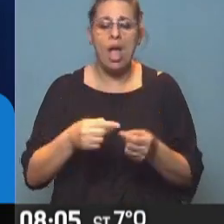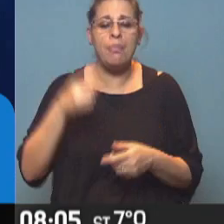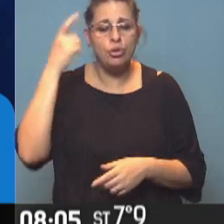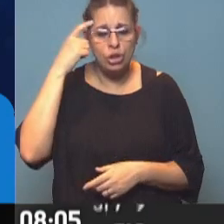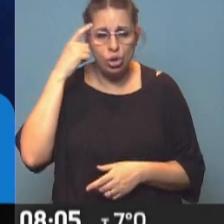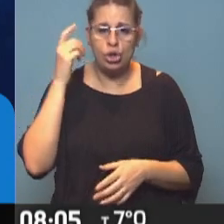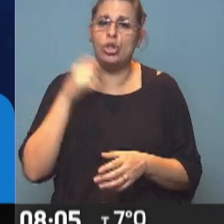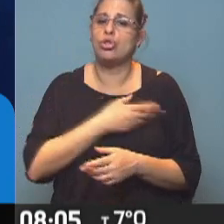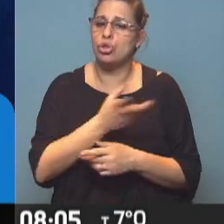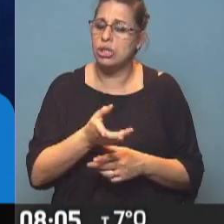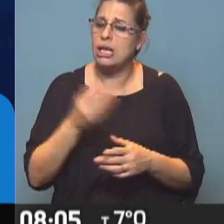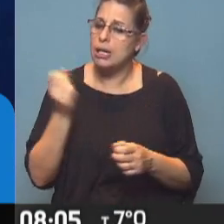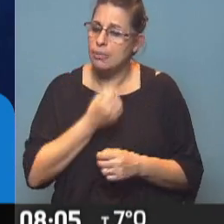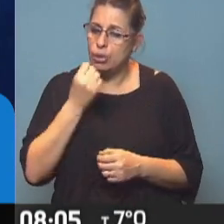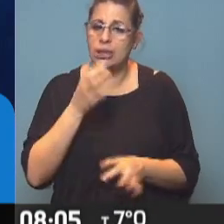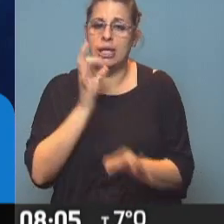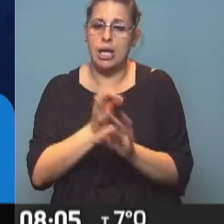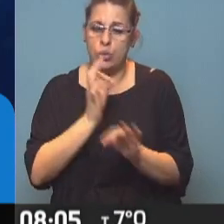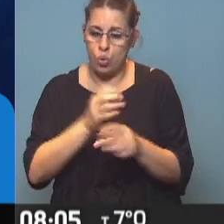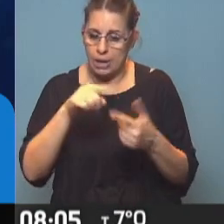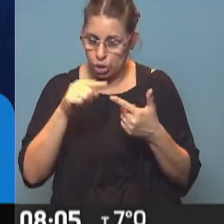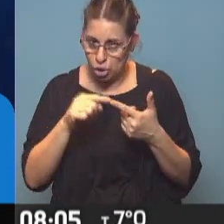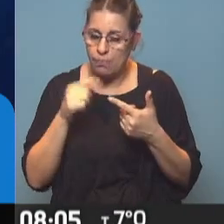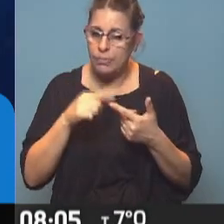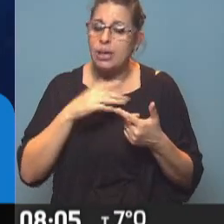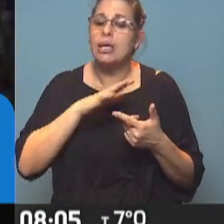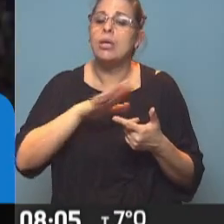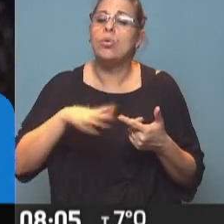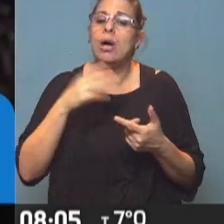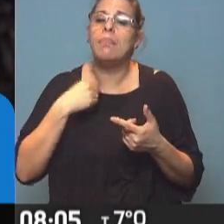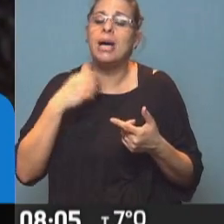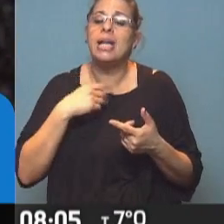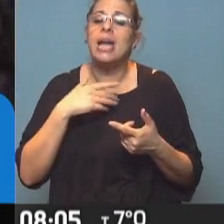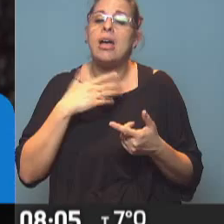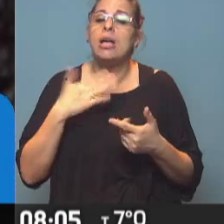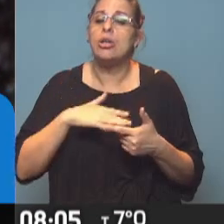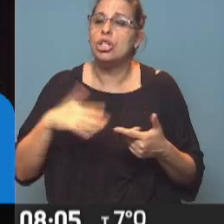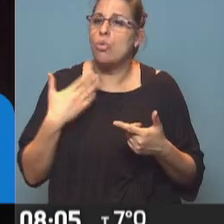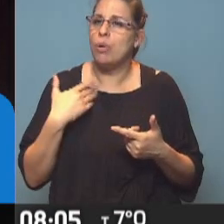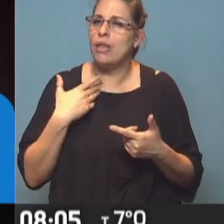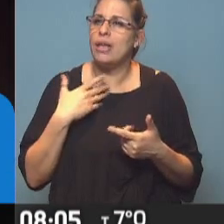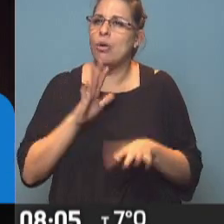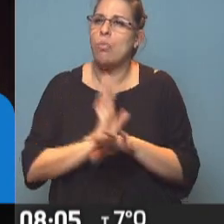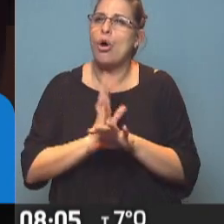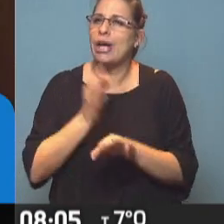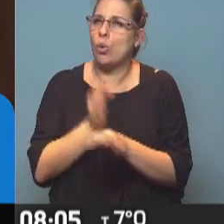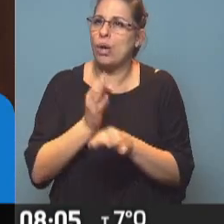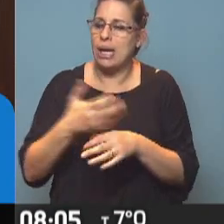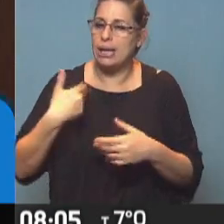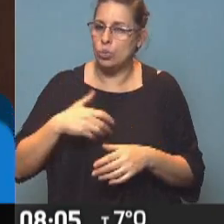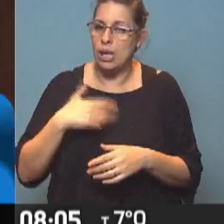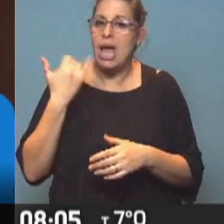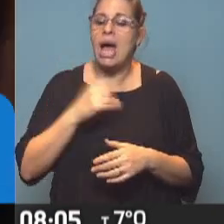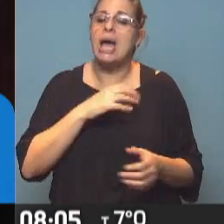importante. Educación, es crear un espacio en donde los niños puedan recuperar un espacio educativo de normalidad. Por eso tenemos